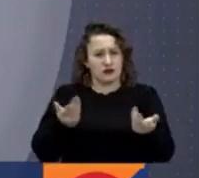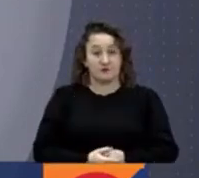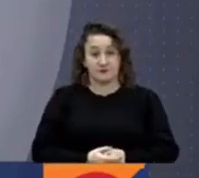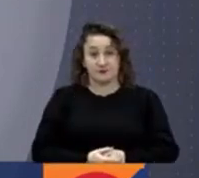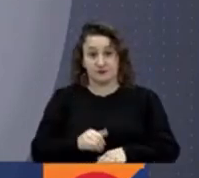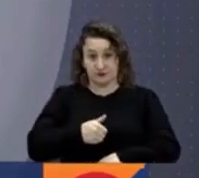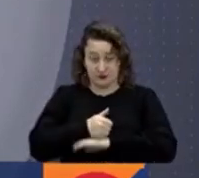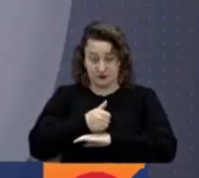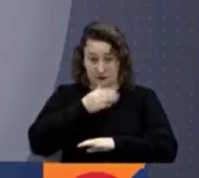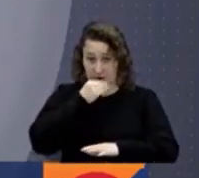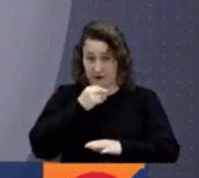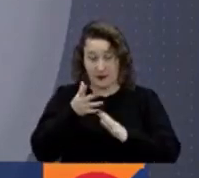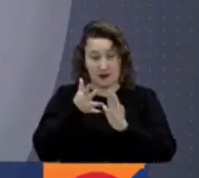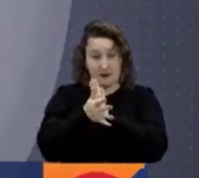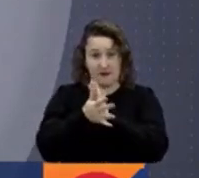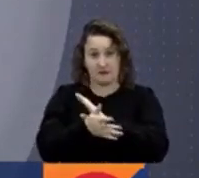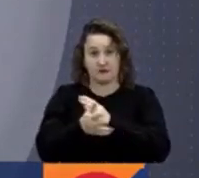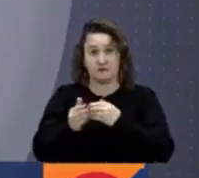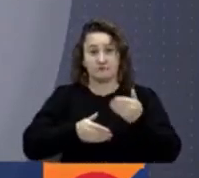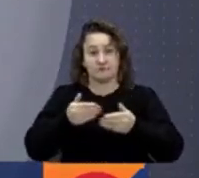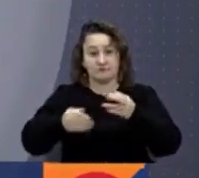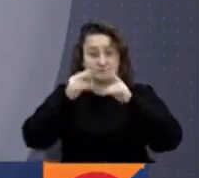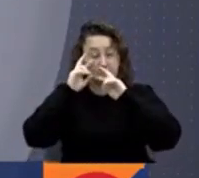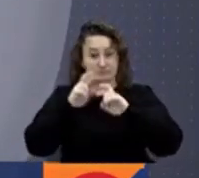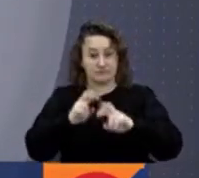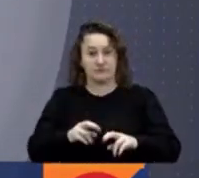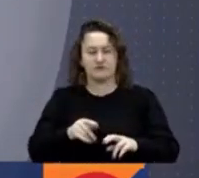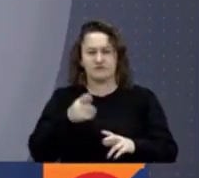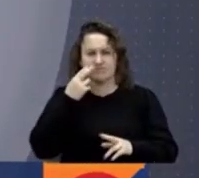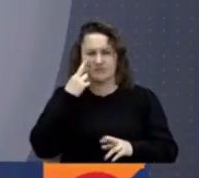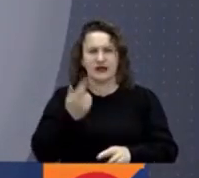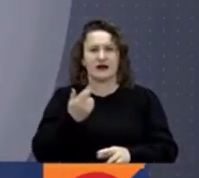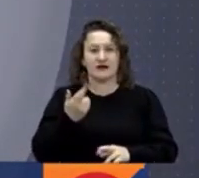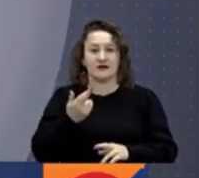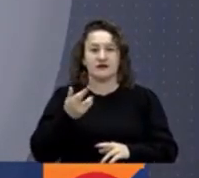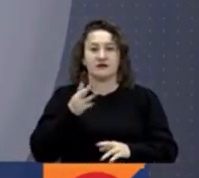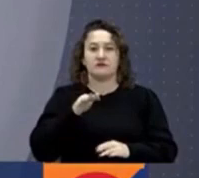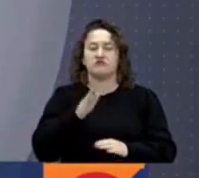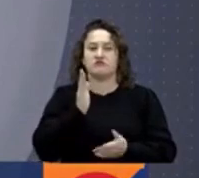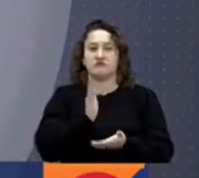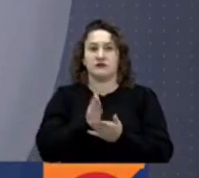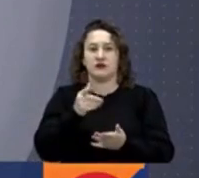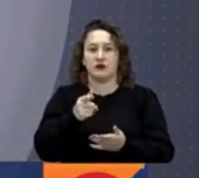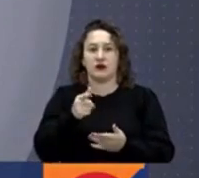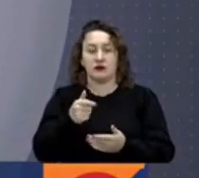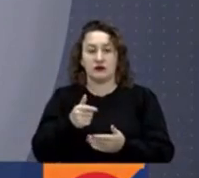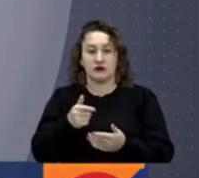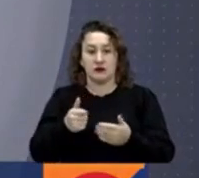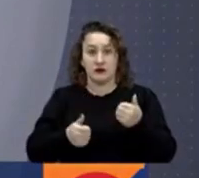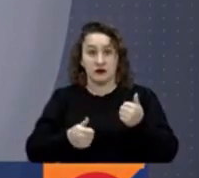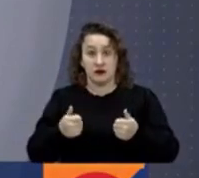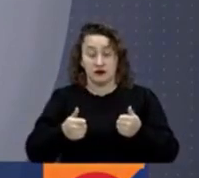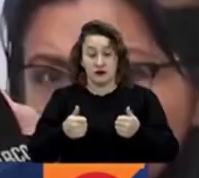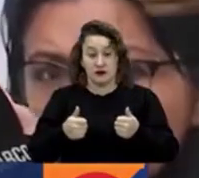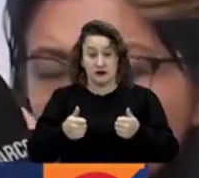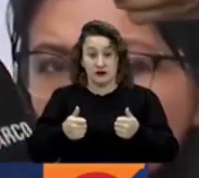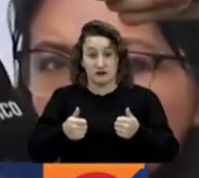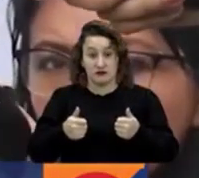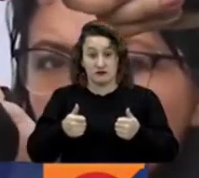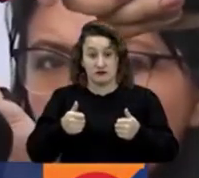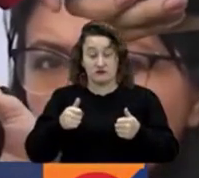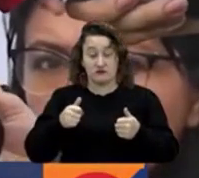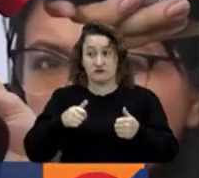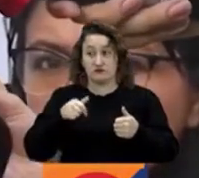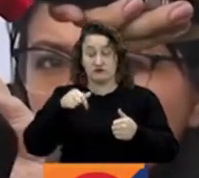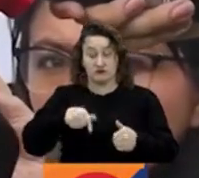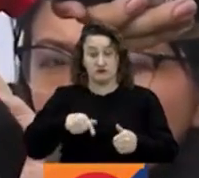de las investigaciones que se adelantan, sin embargo, revisan si lo ocurrido tiene que ver con panfletos amenazantes que fueron distribuidos en este municipio. Existe